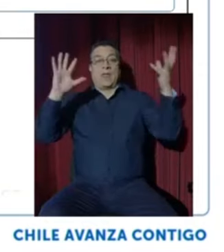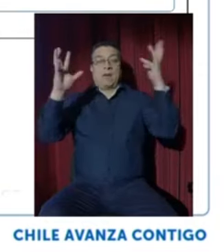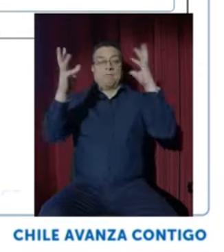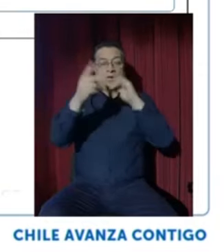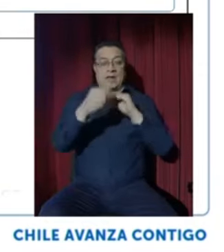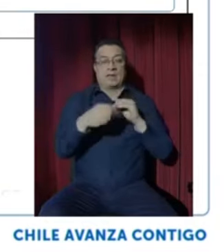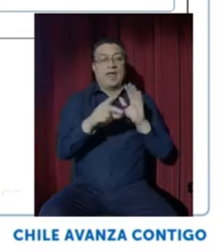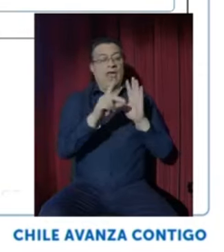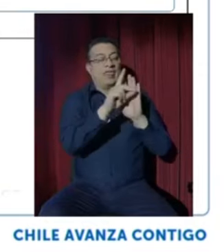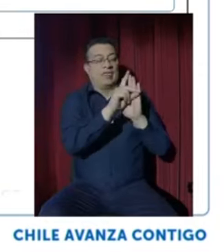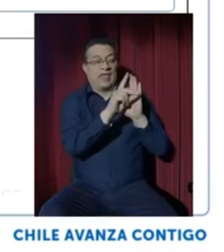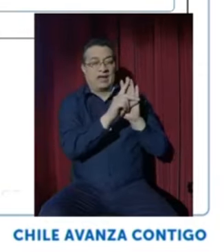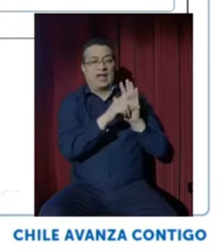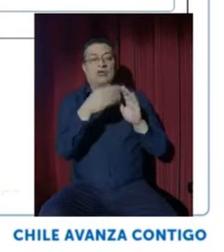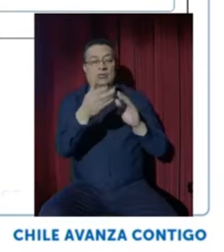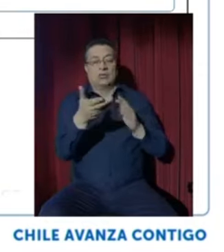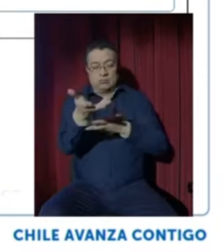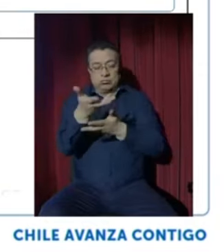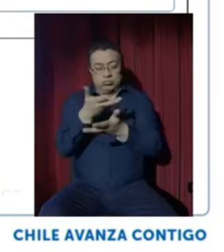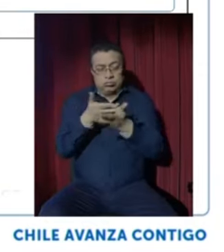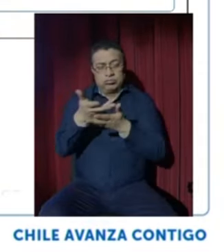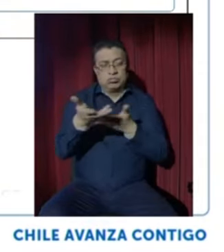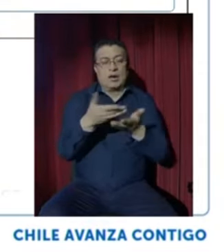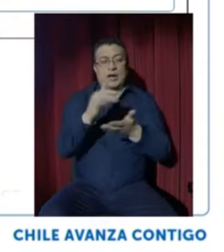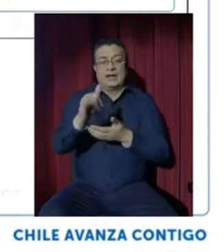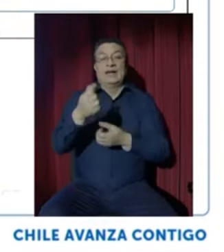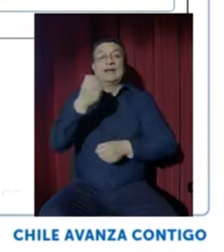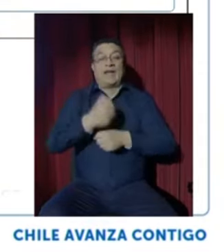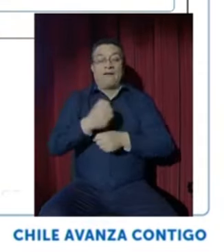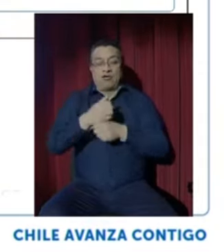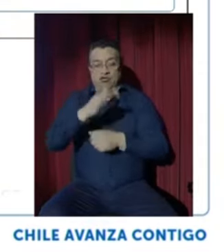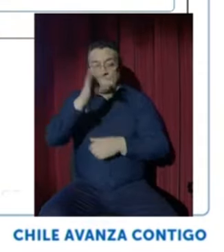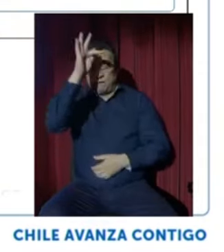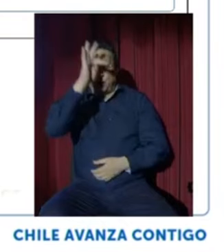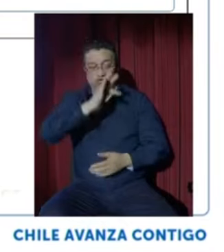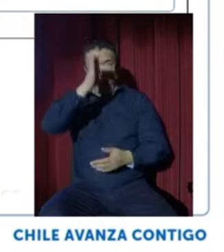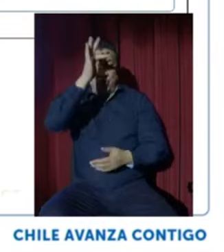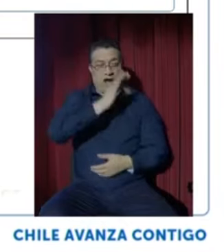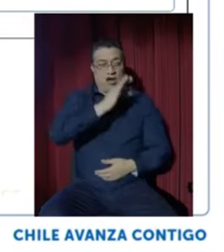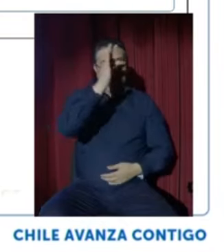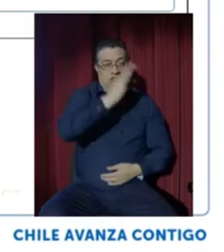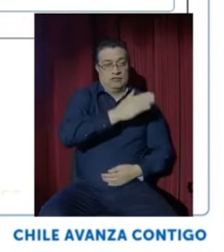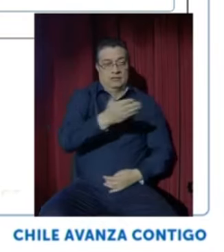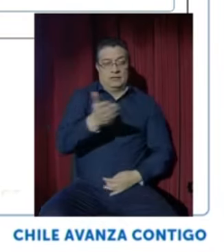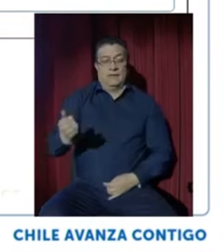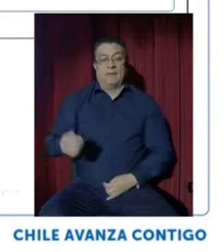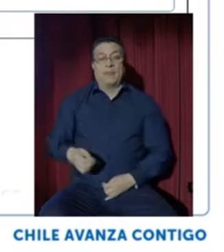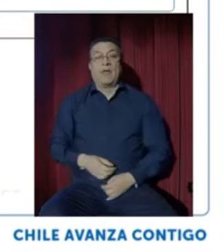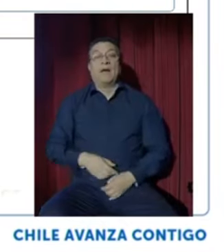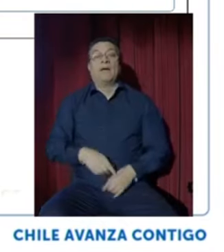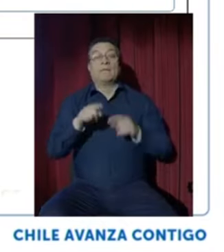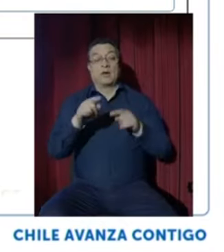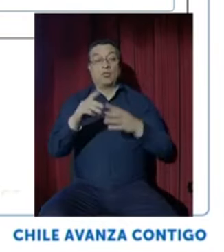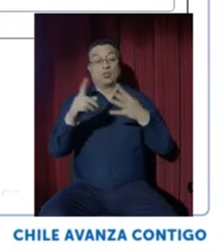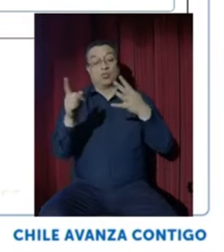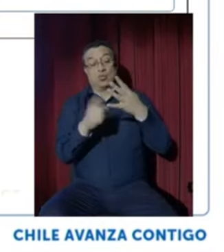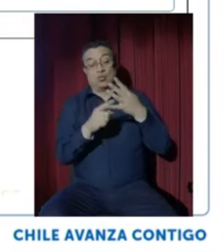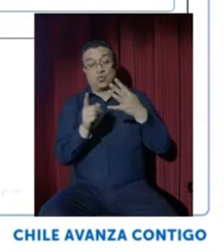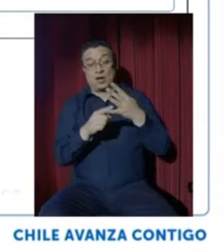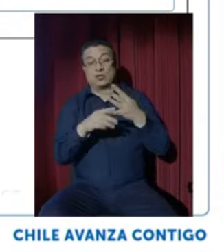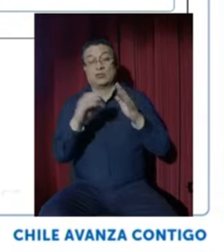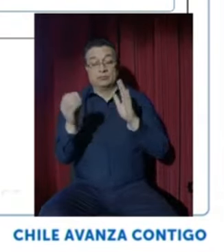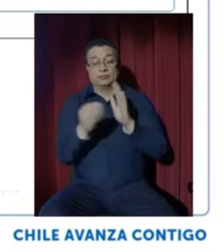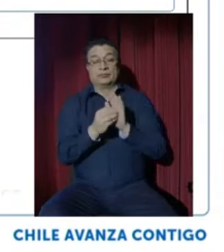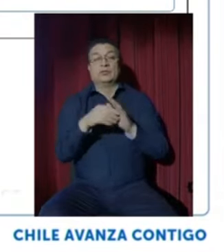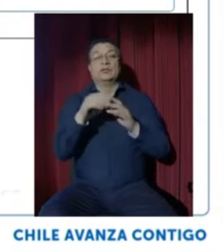decretos en la transferencia y también el trabajo con los funcionarios eh Por cierto un un cuarto hito es la